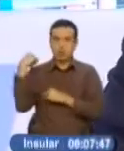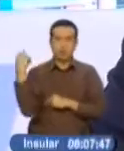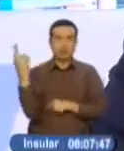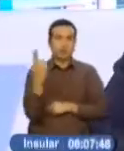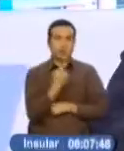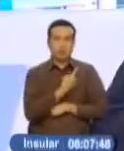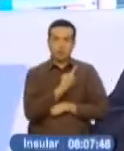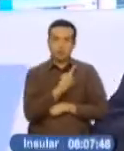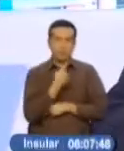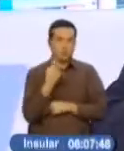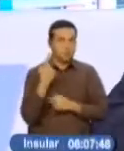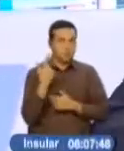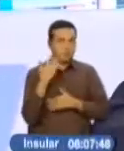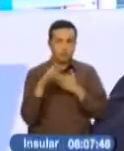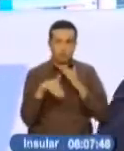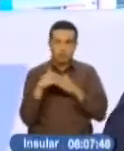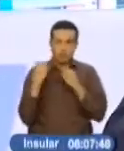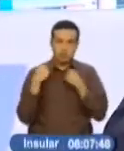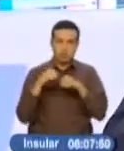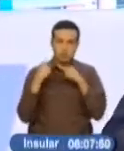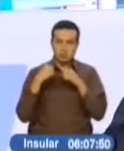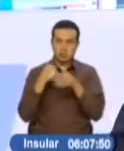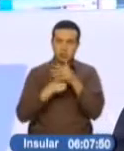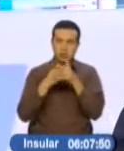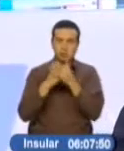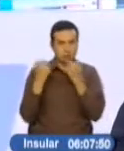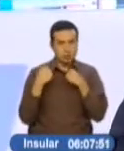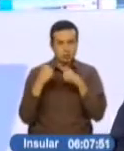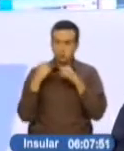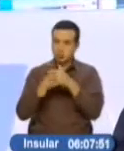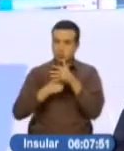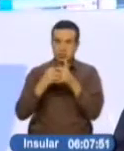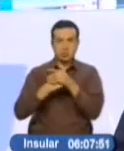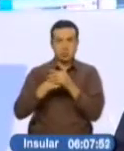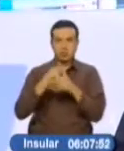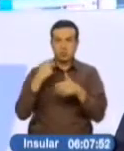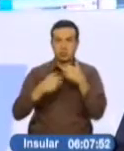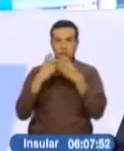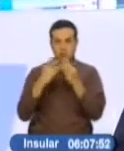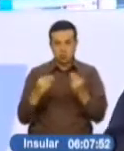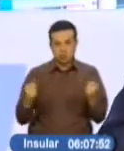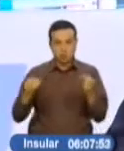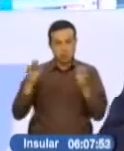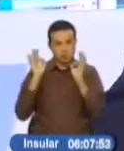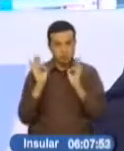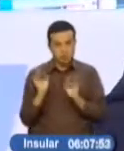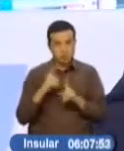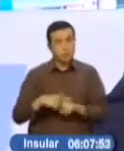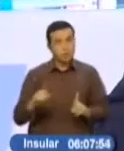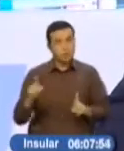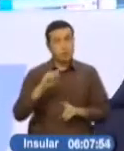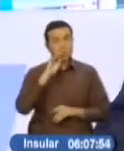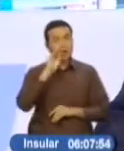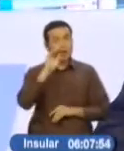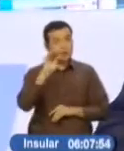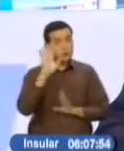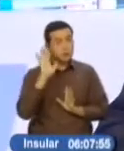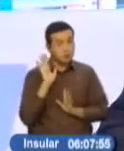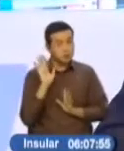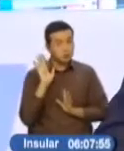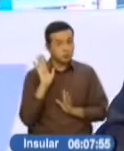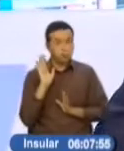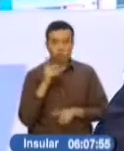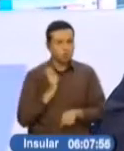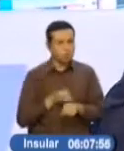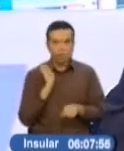agotar todos los mecanismos, como lo hemos venido haciendo, para resolver las cosas por las buenas, pero, Carlos, no nos va a temblar la